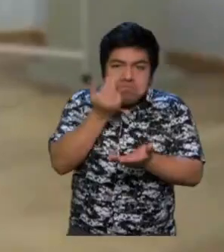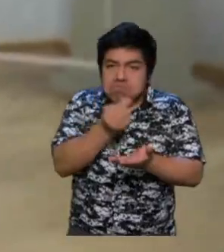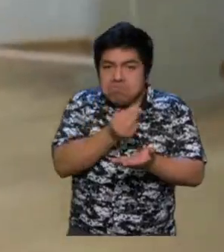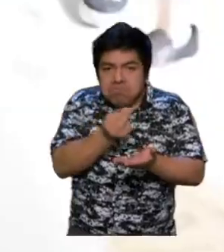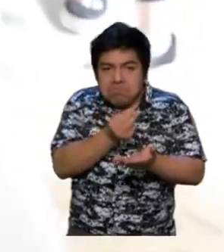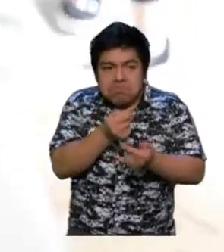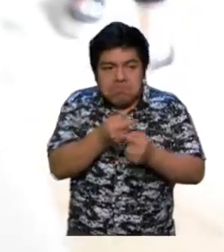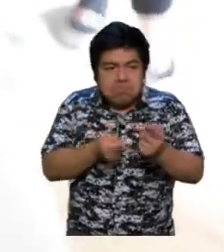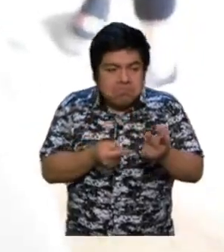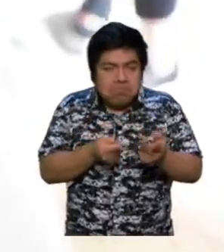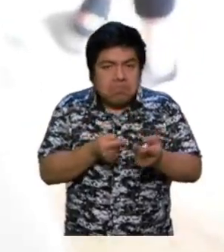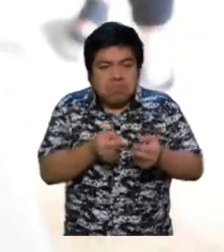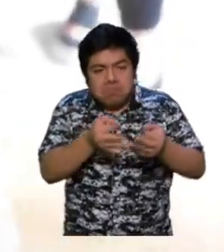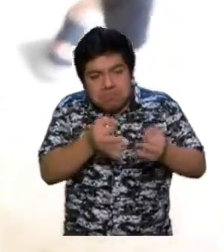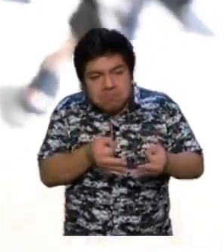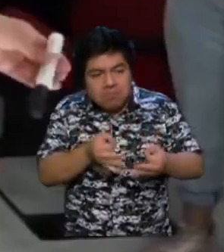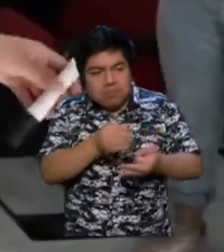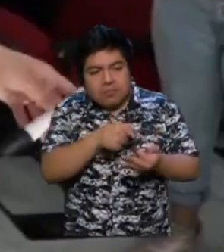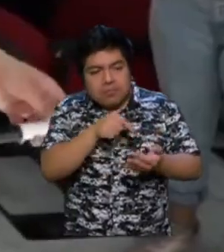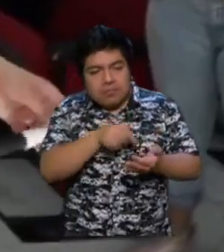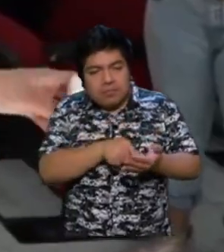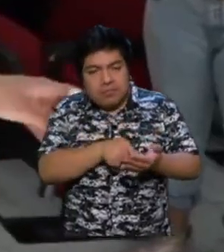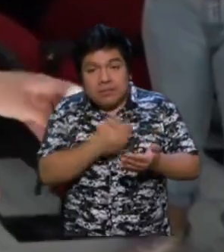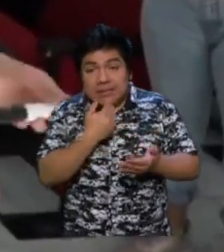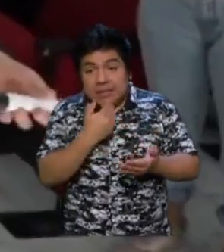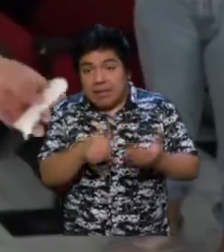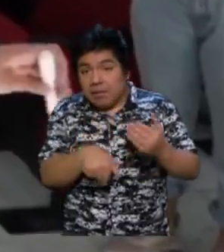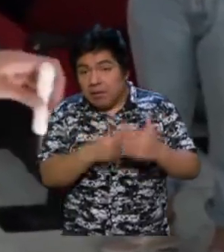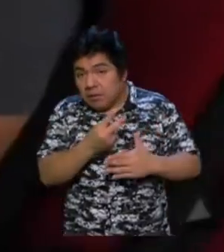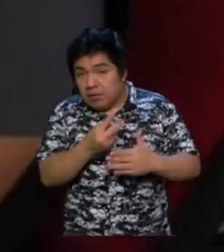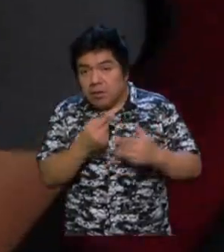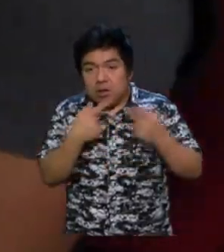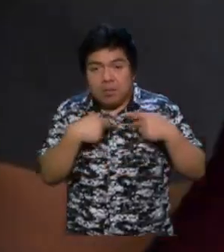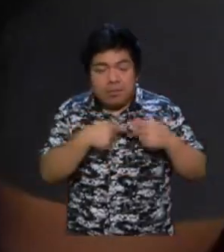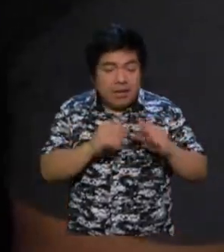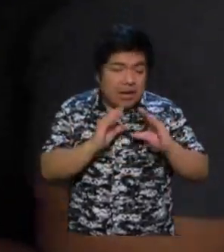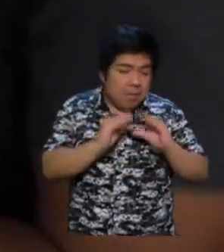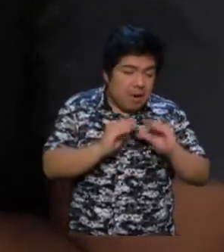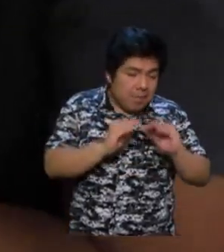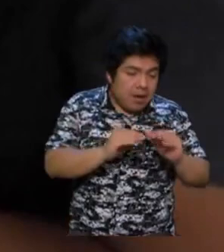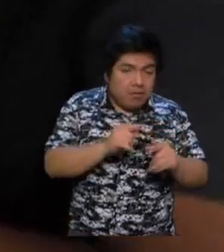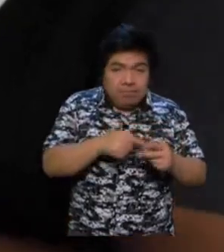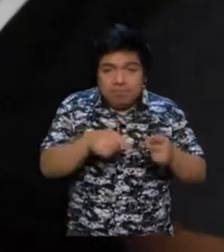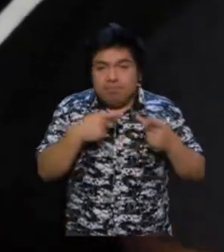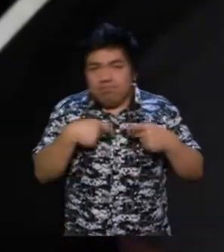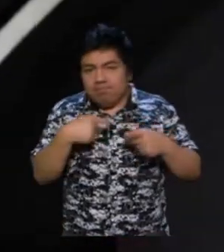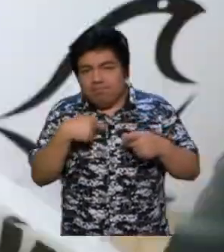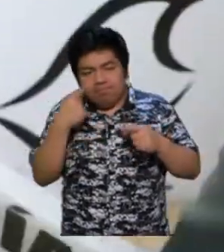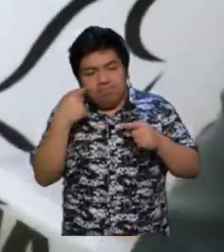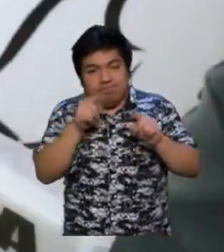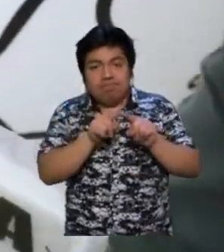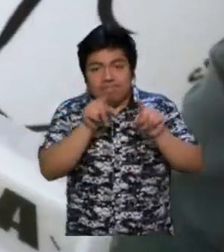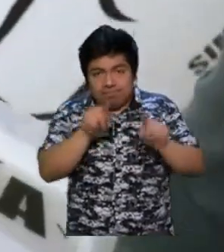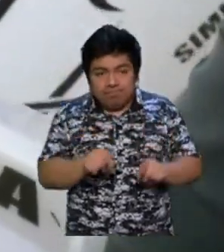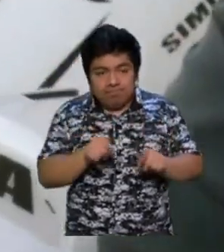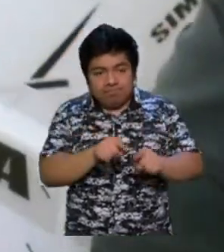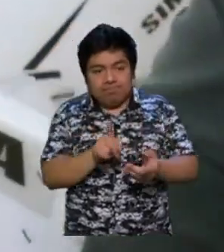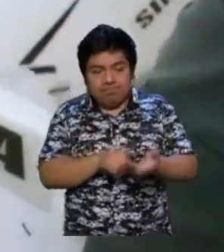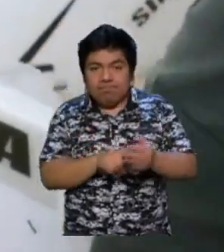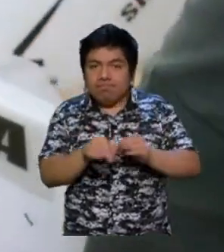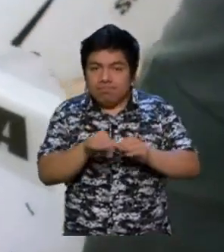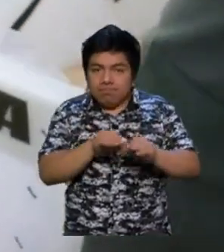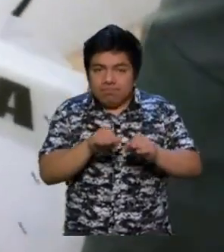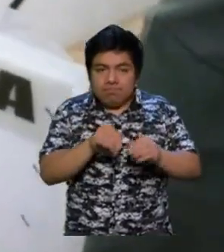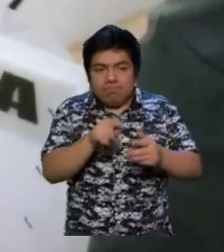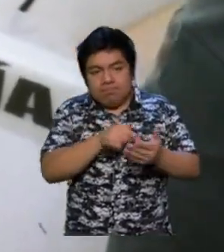requiera para efectos de que estén los espacios disponibles para la capacitación de la gente que va a estar en las casillas,